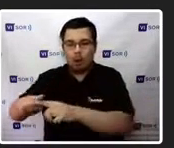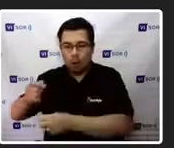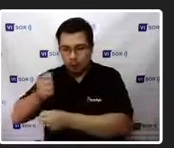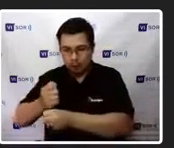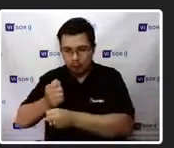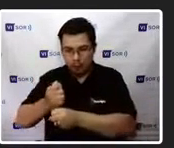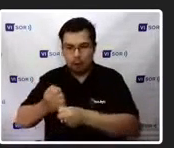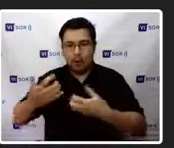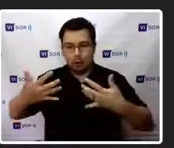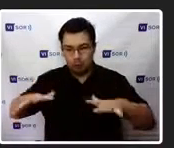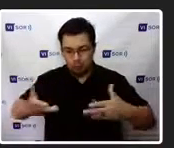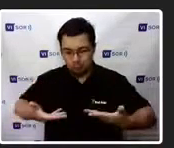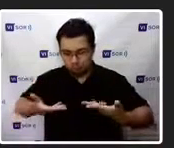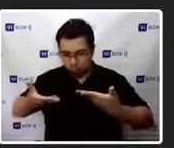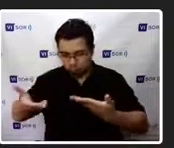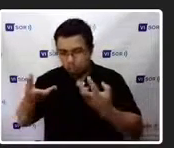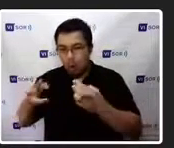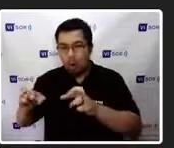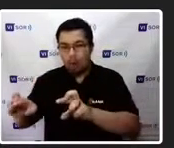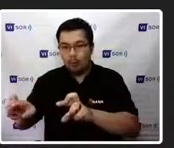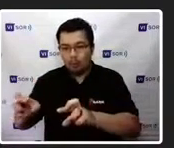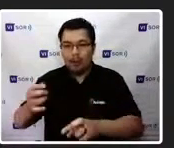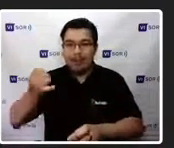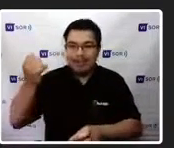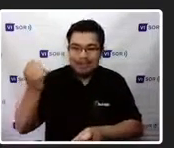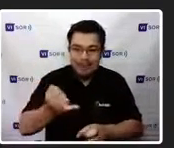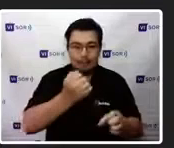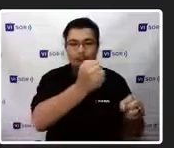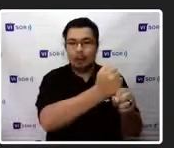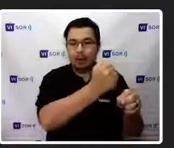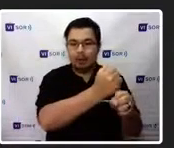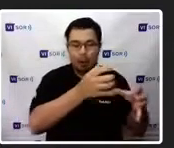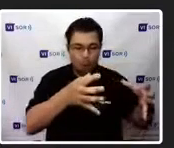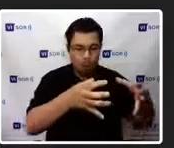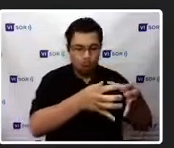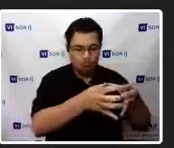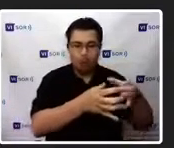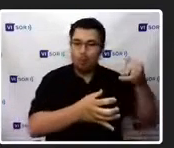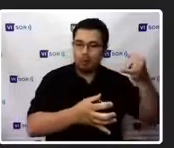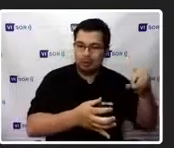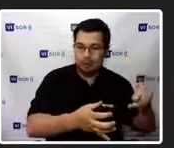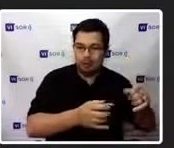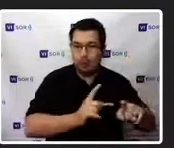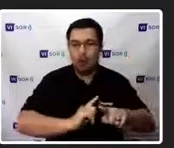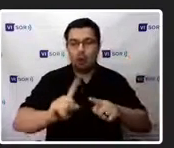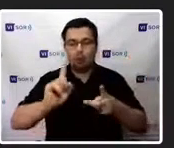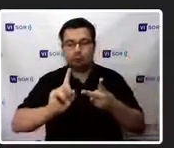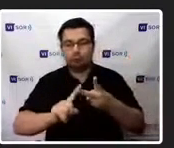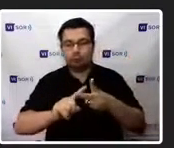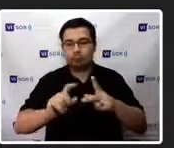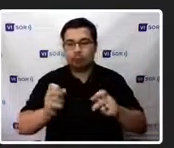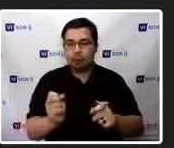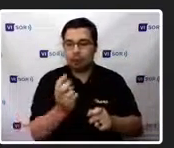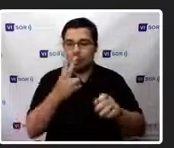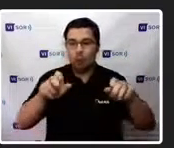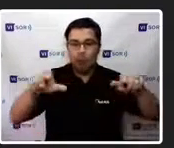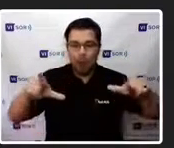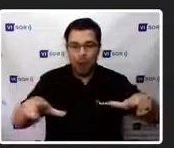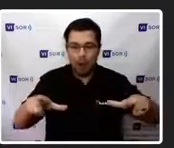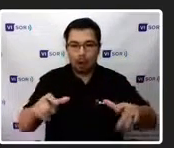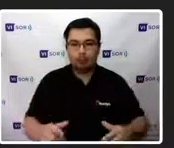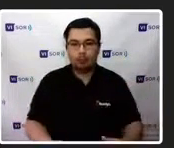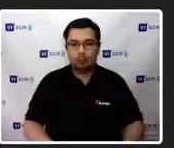ya que el trabajo en equipo siempre está presente. La segunda área en la que trabajo es la de